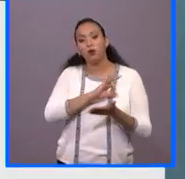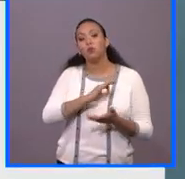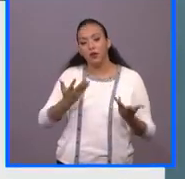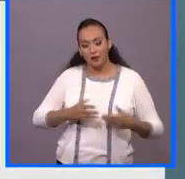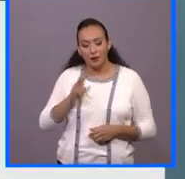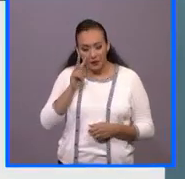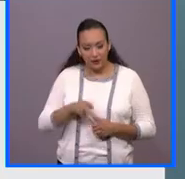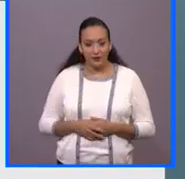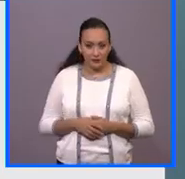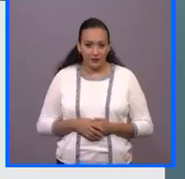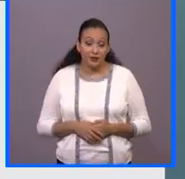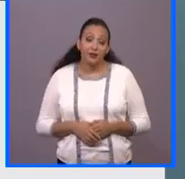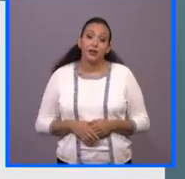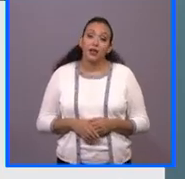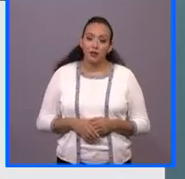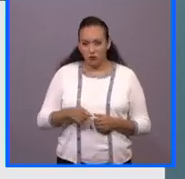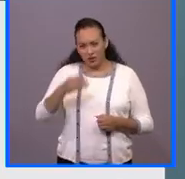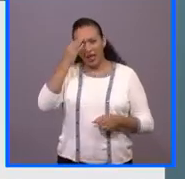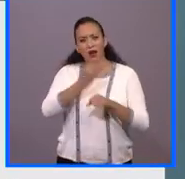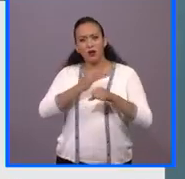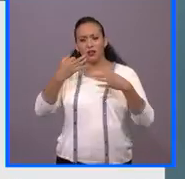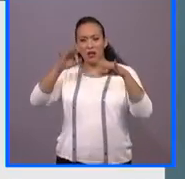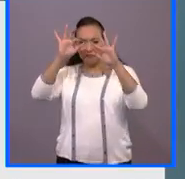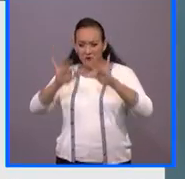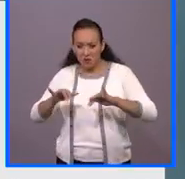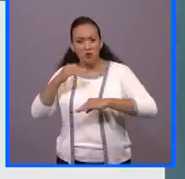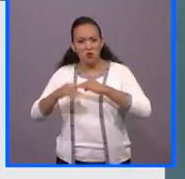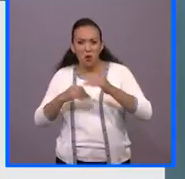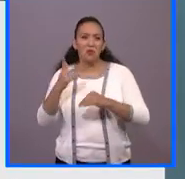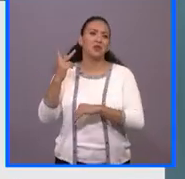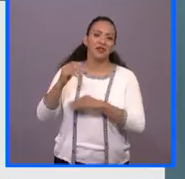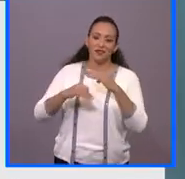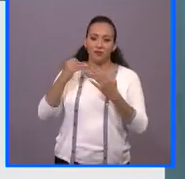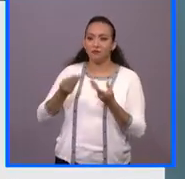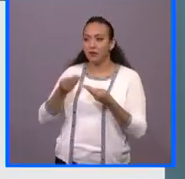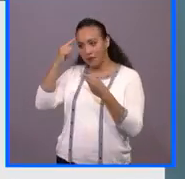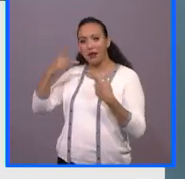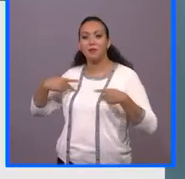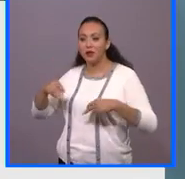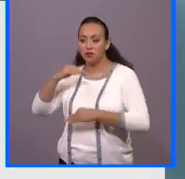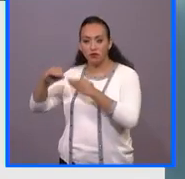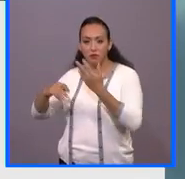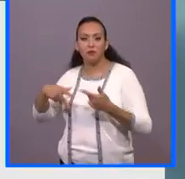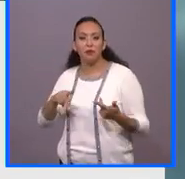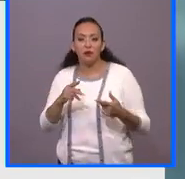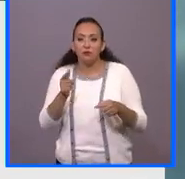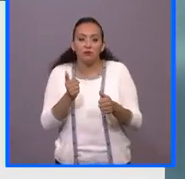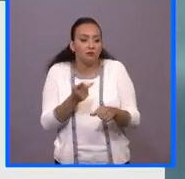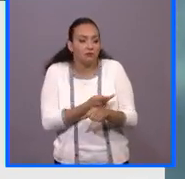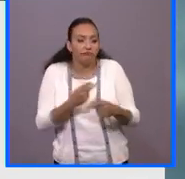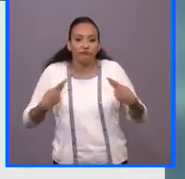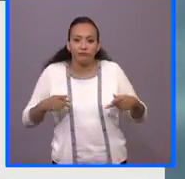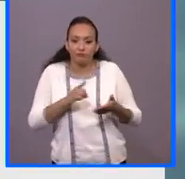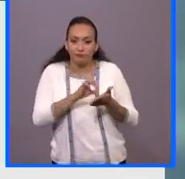está estandarizado para un estándar de persona y no consideran la diversidad social, la diversidad humana, como en este